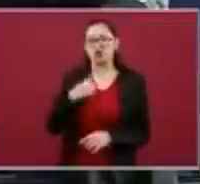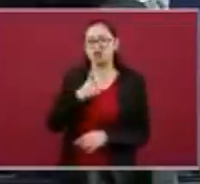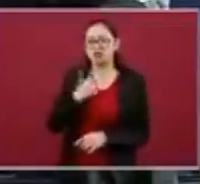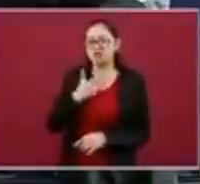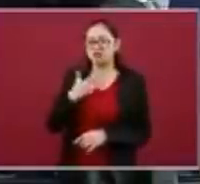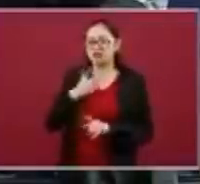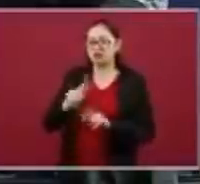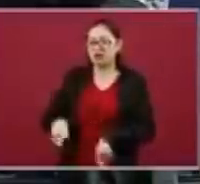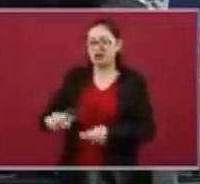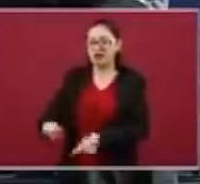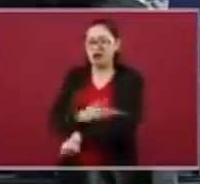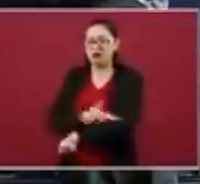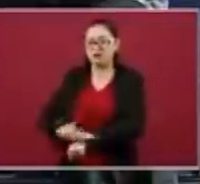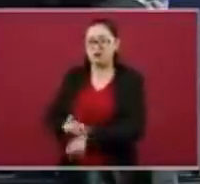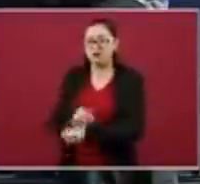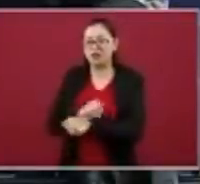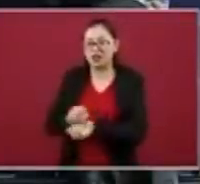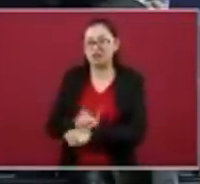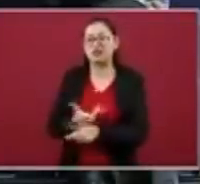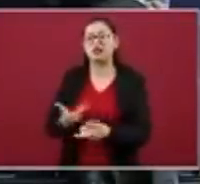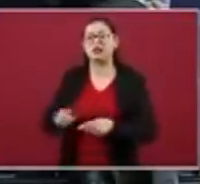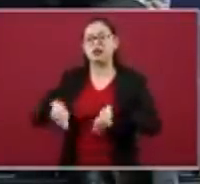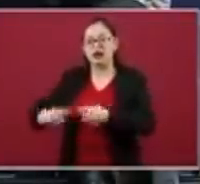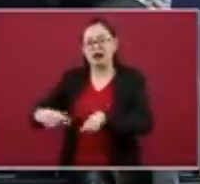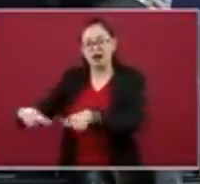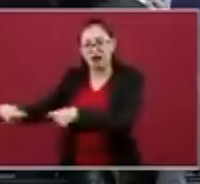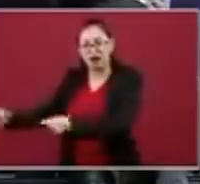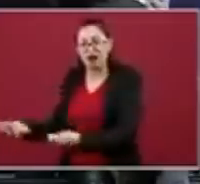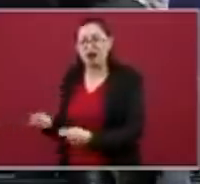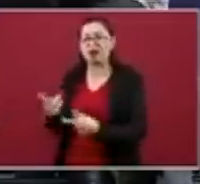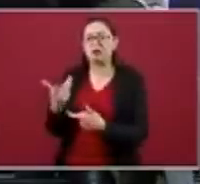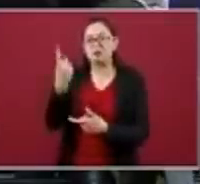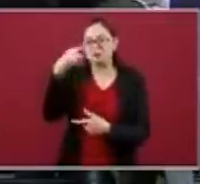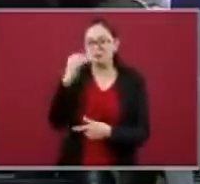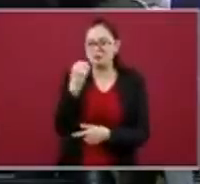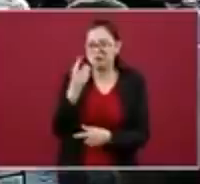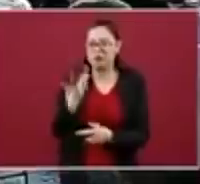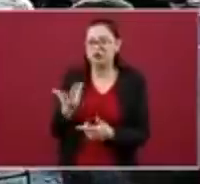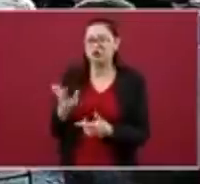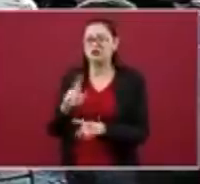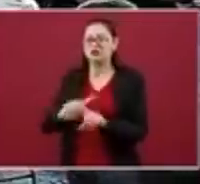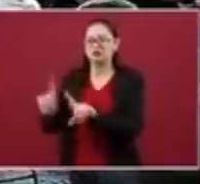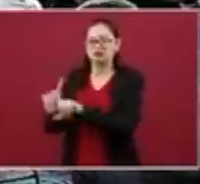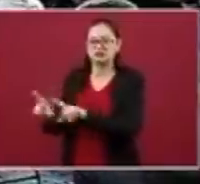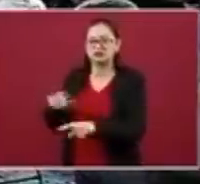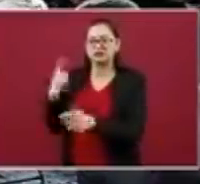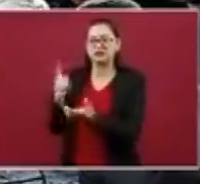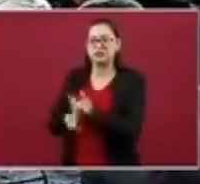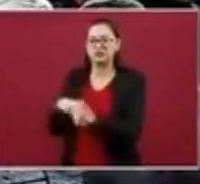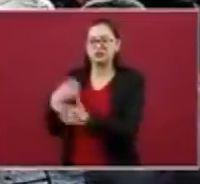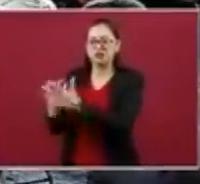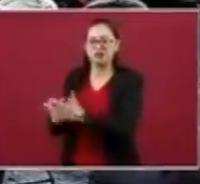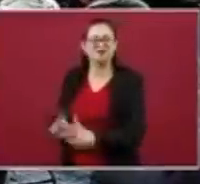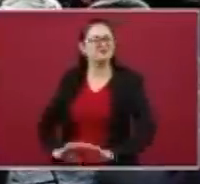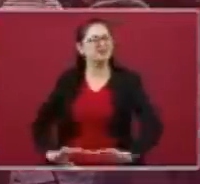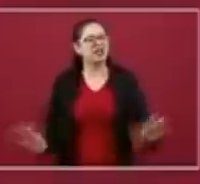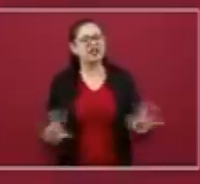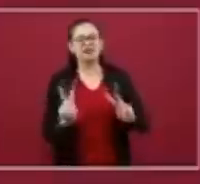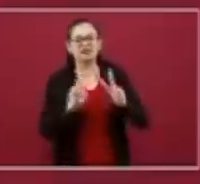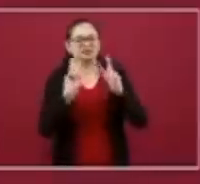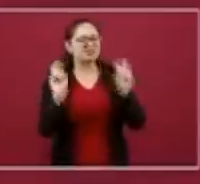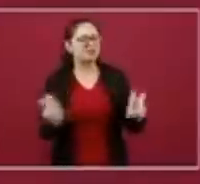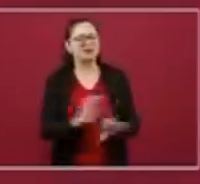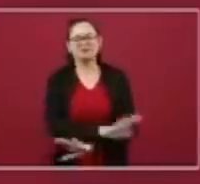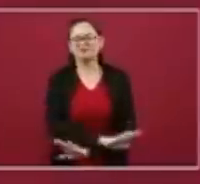a familiares consanguíneos para los alimentos en algunos penales del país? No, pero no voy a meter en país. Ese tema, ¿no va ni por ahí? Creo que